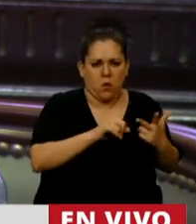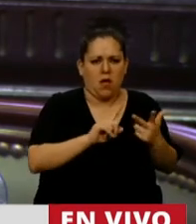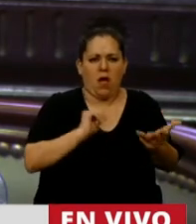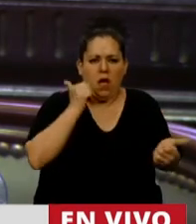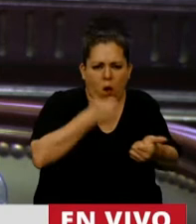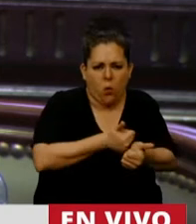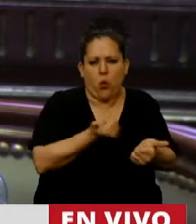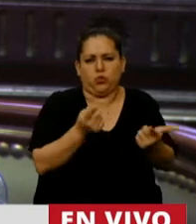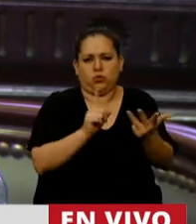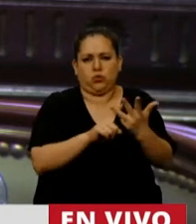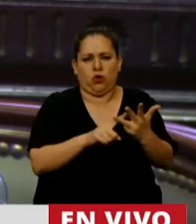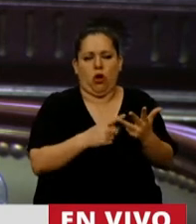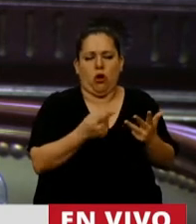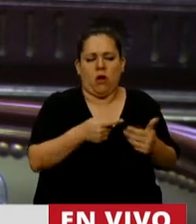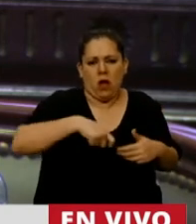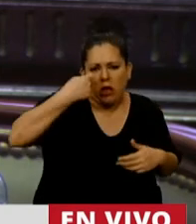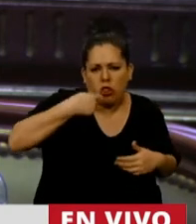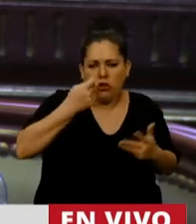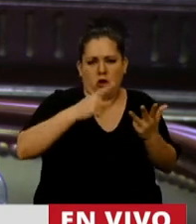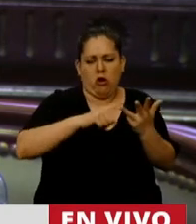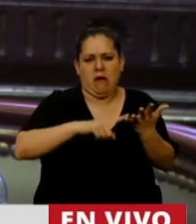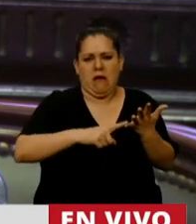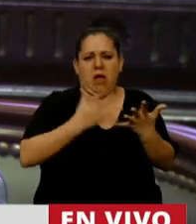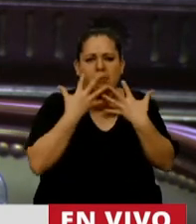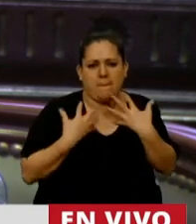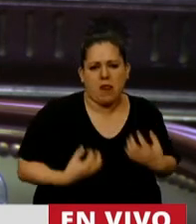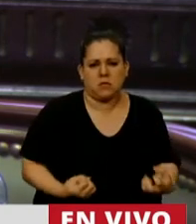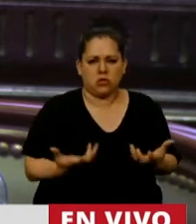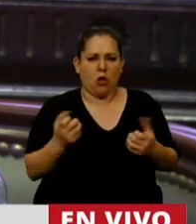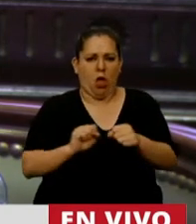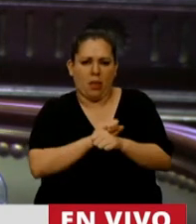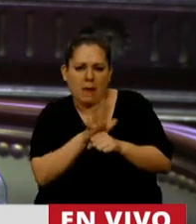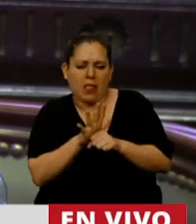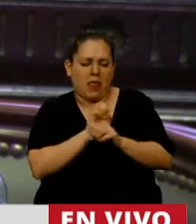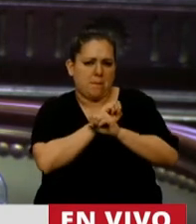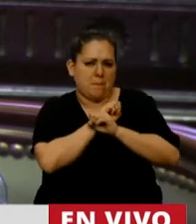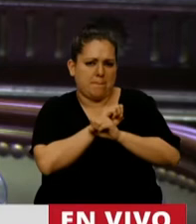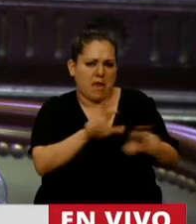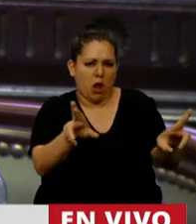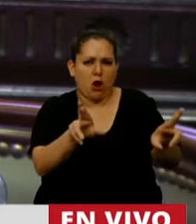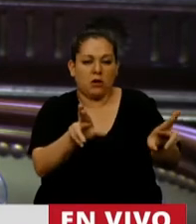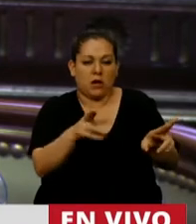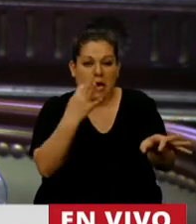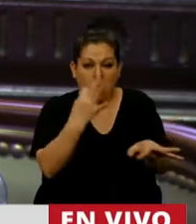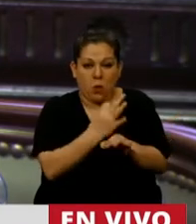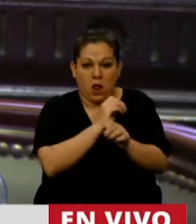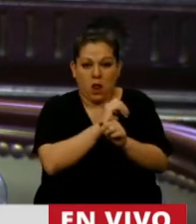abuso, consumo, depresión, agravados en la pandemia y sin escuelas.